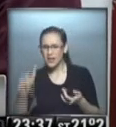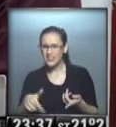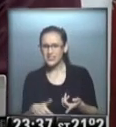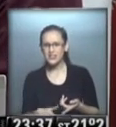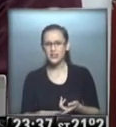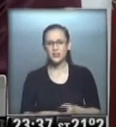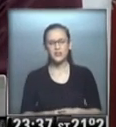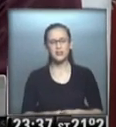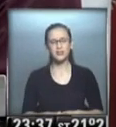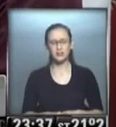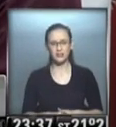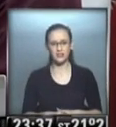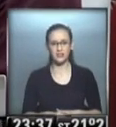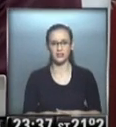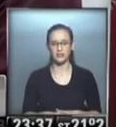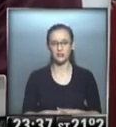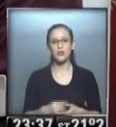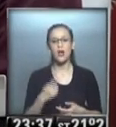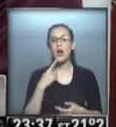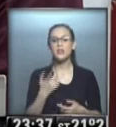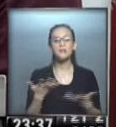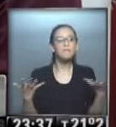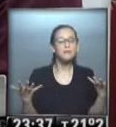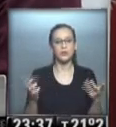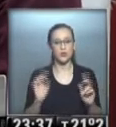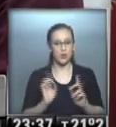No, nosotros es un partido de no darle la posibilidad de jugar